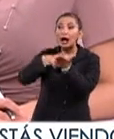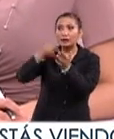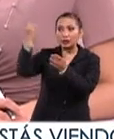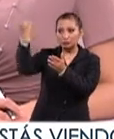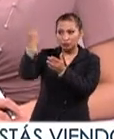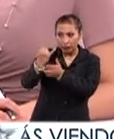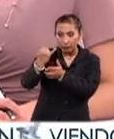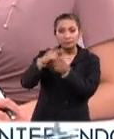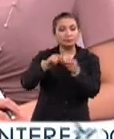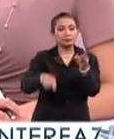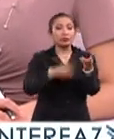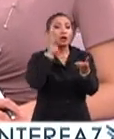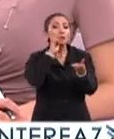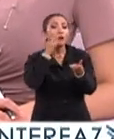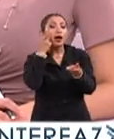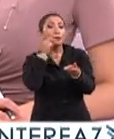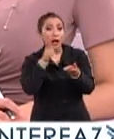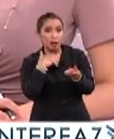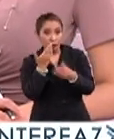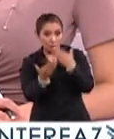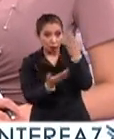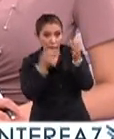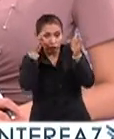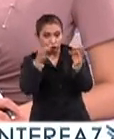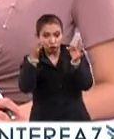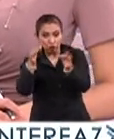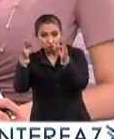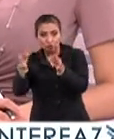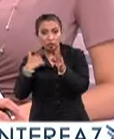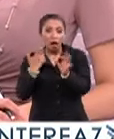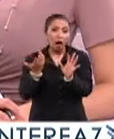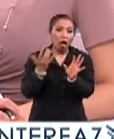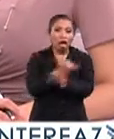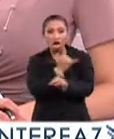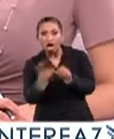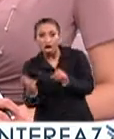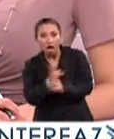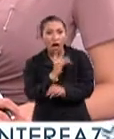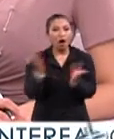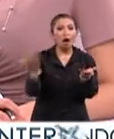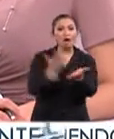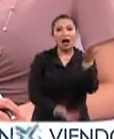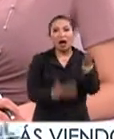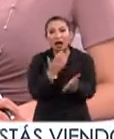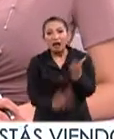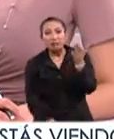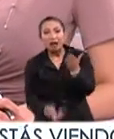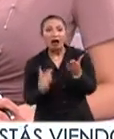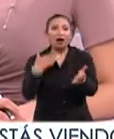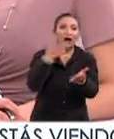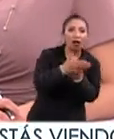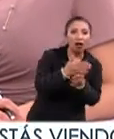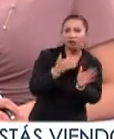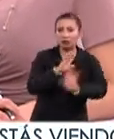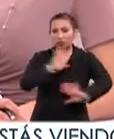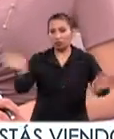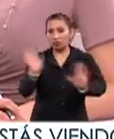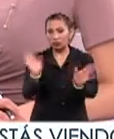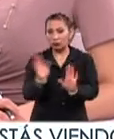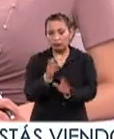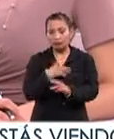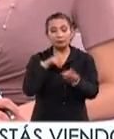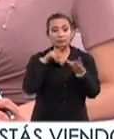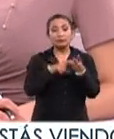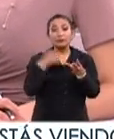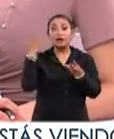que son alumnos regulares. Quiere decir que no van así de poquito en poquito y traen materias reprobadas, etcétera, etcétera.